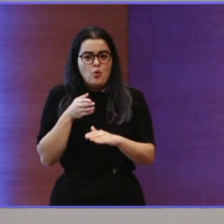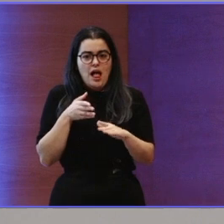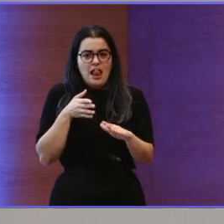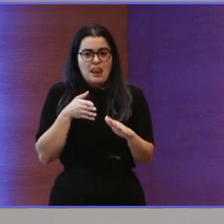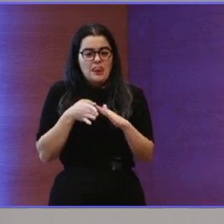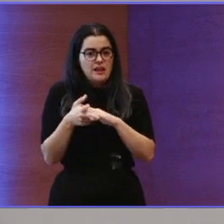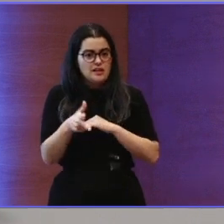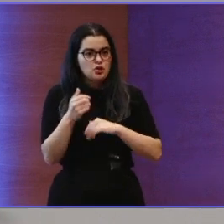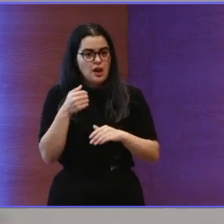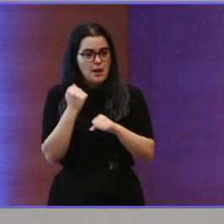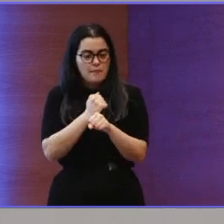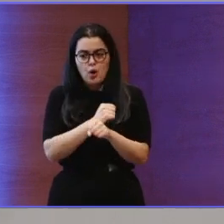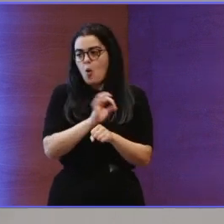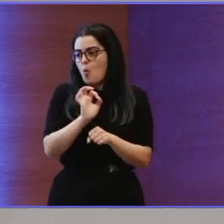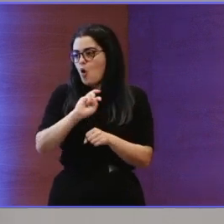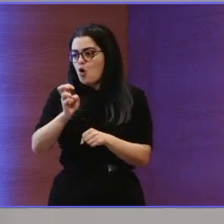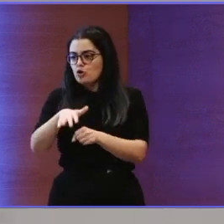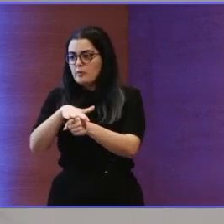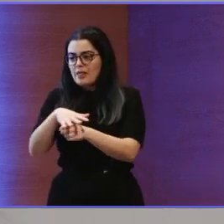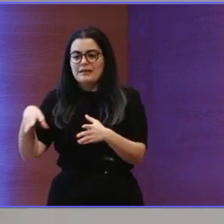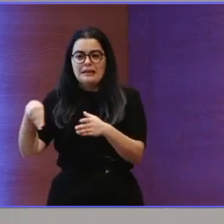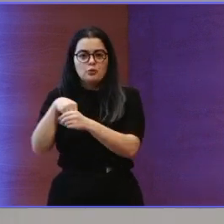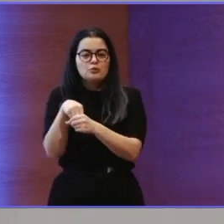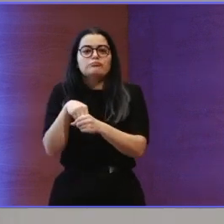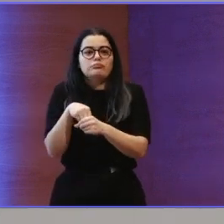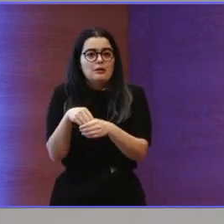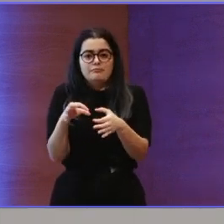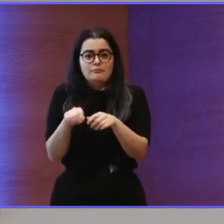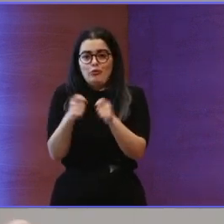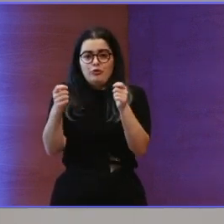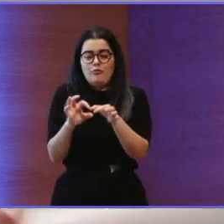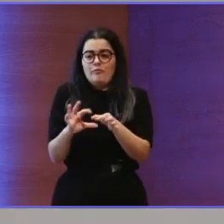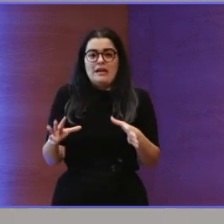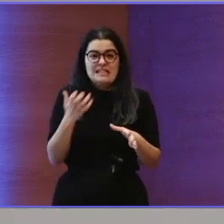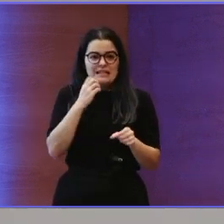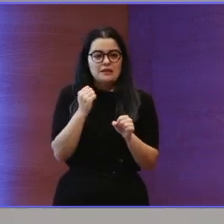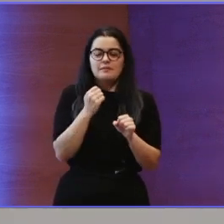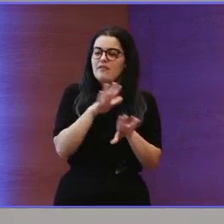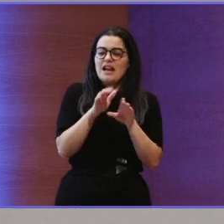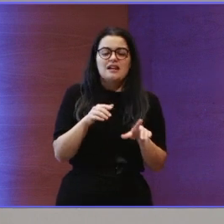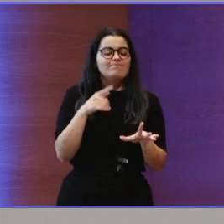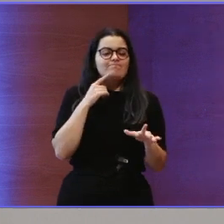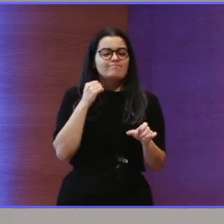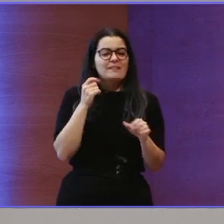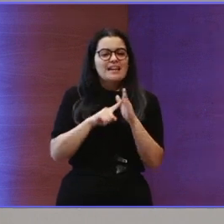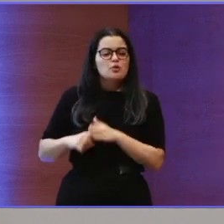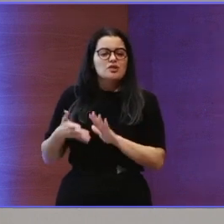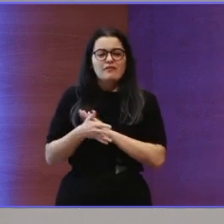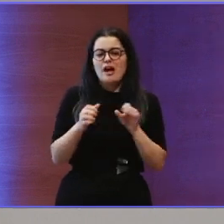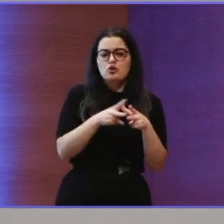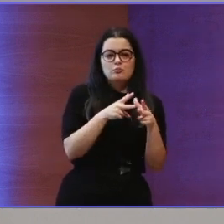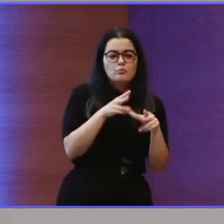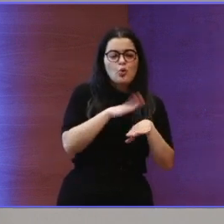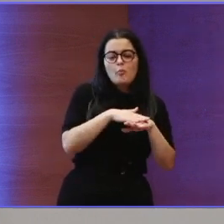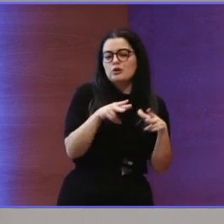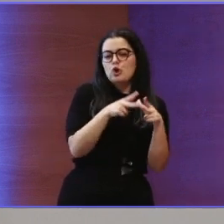empleo y y si no a otros elementos de la inclusión pues pues está cerca no O es social o es laboral no eh pero creo